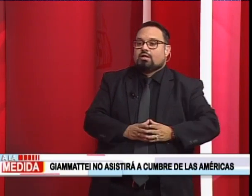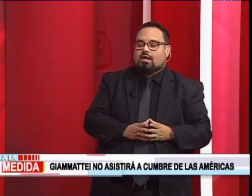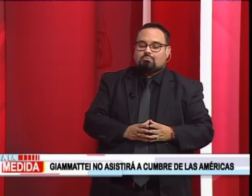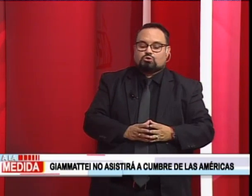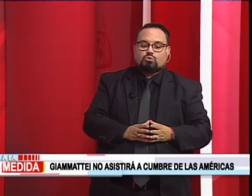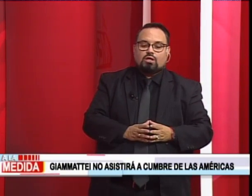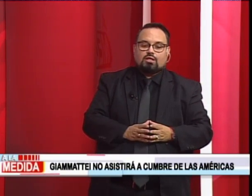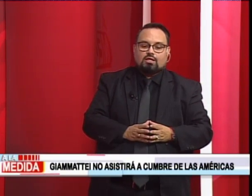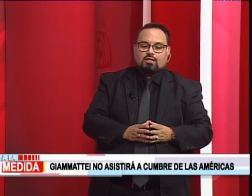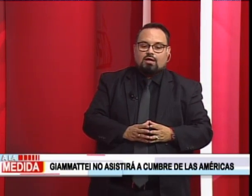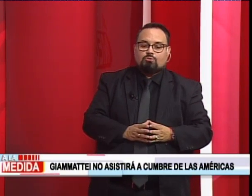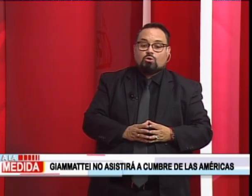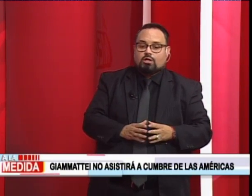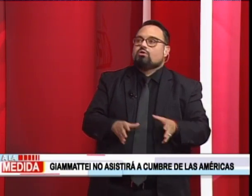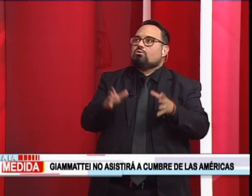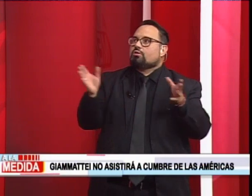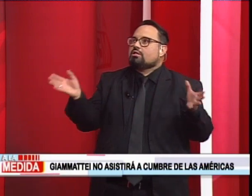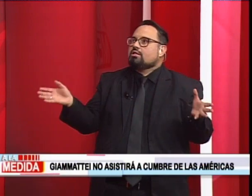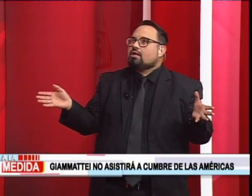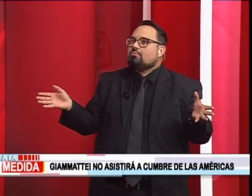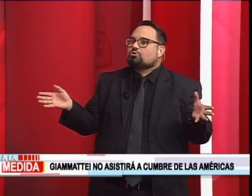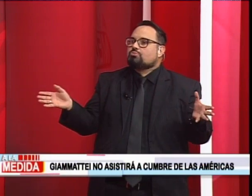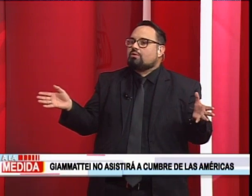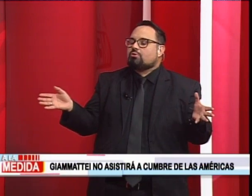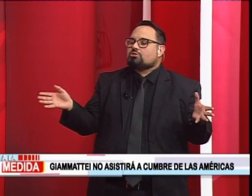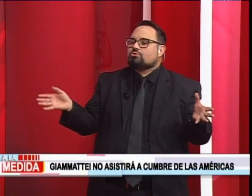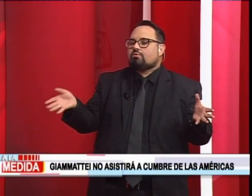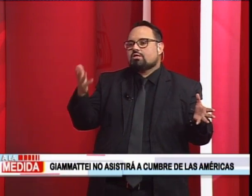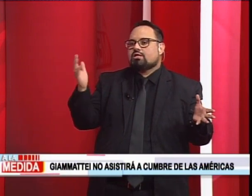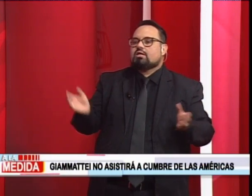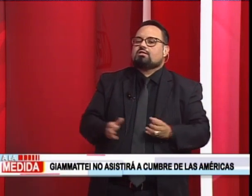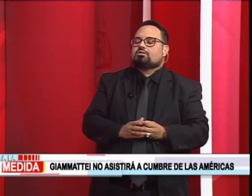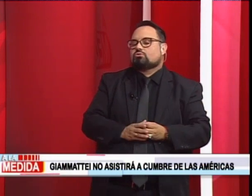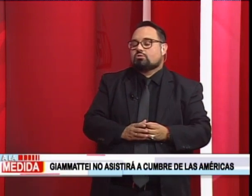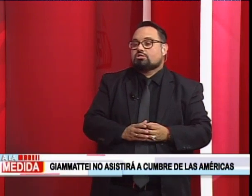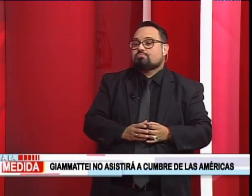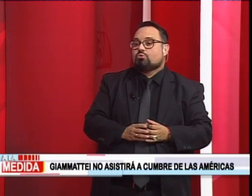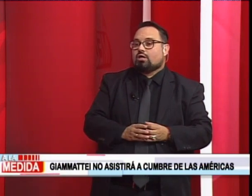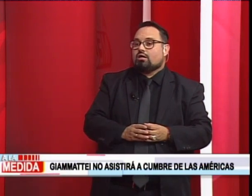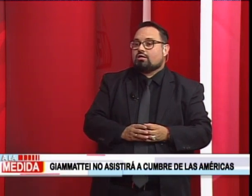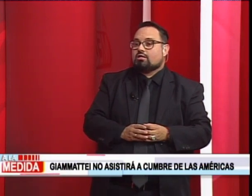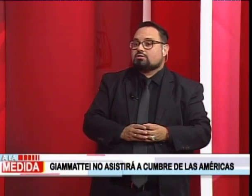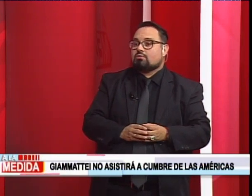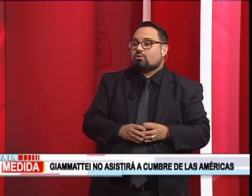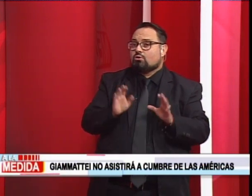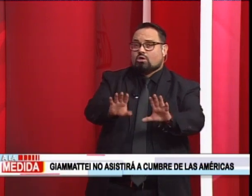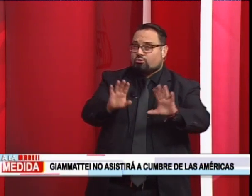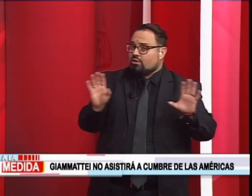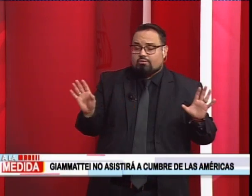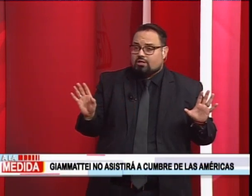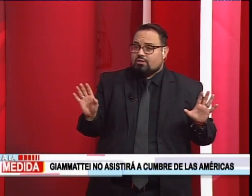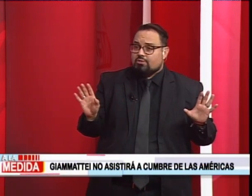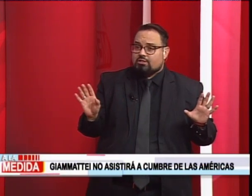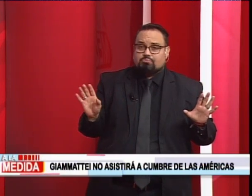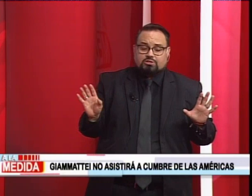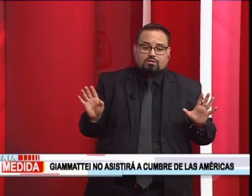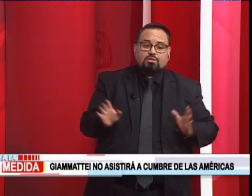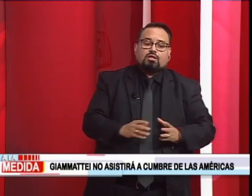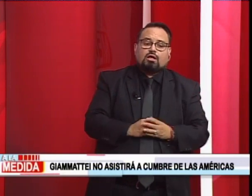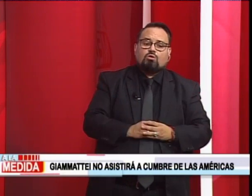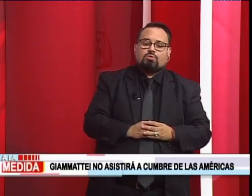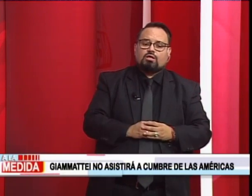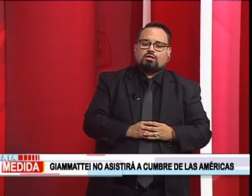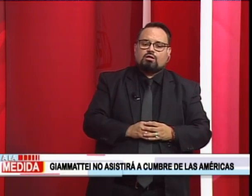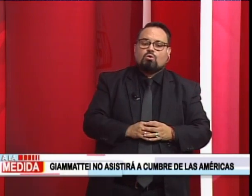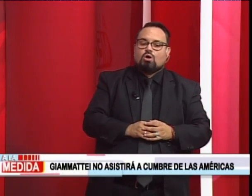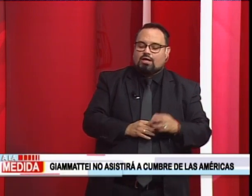también la postura de AMLO. Y no, ni digamos, ¿verdad? Porque eso ya venía de antes con Nayib Bukele aquí en El Salvador, donde abiertamente pues también